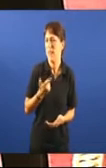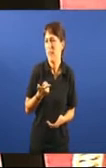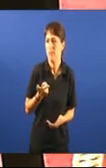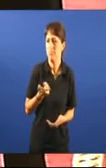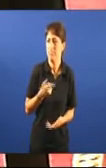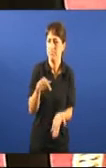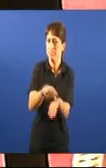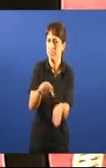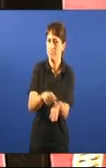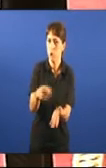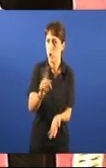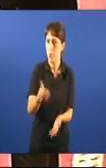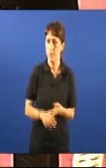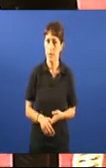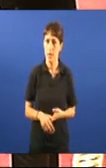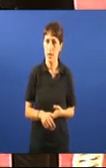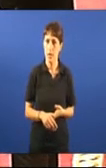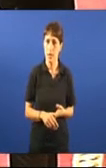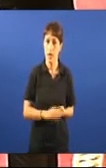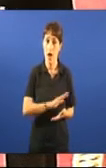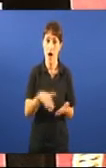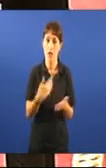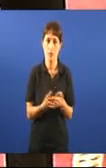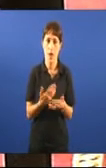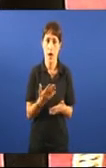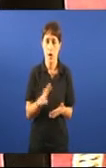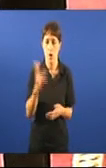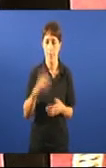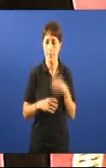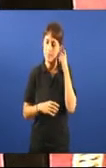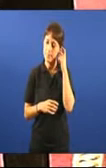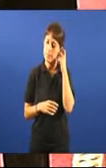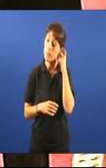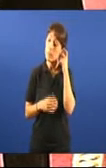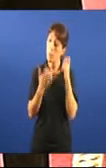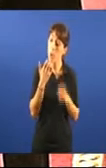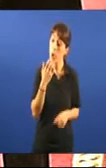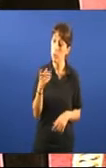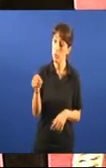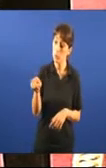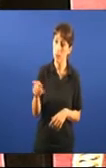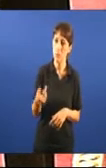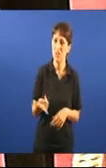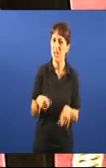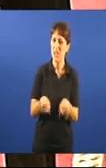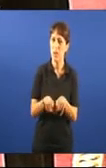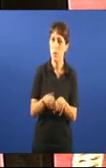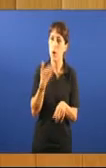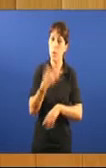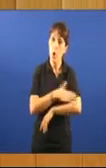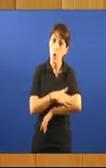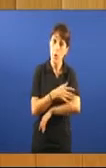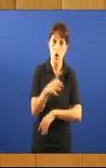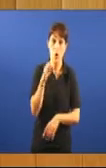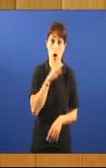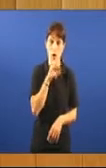sexan sistemáticamente invadidas. Mire, vostede podía exercer en sumisión. O goberno galego podía exercer